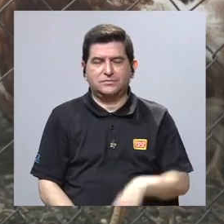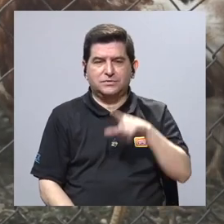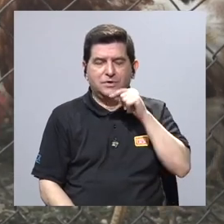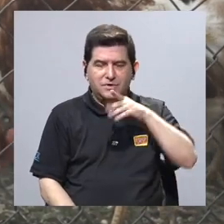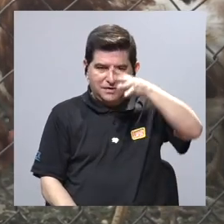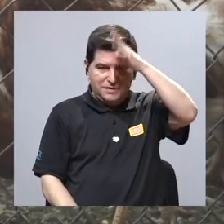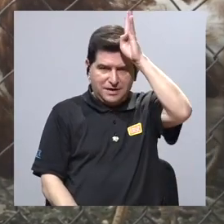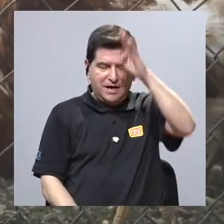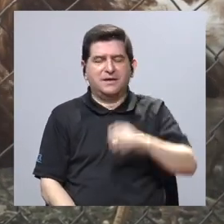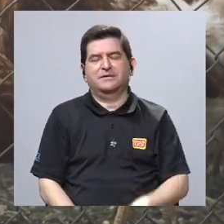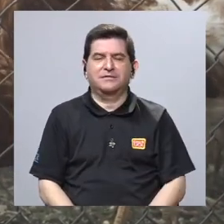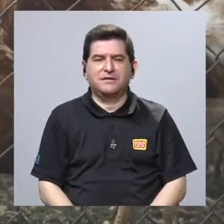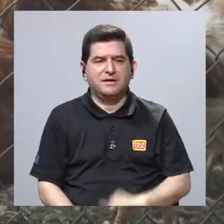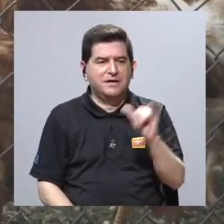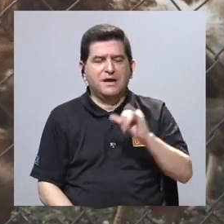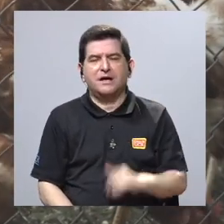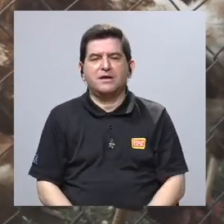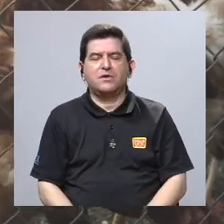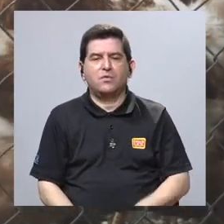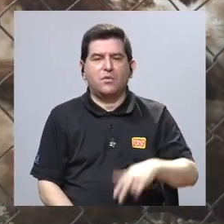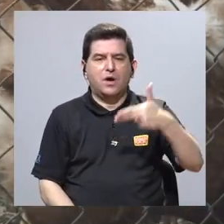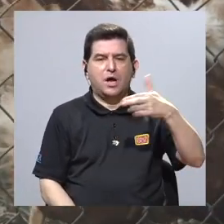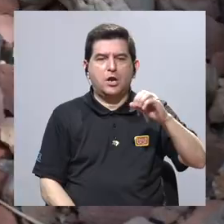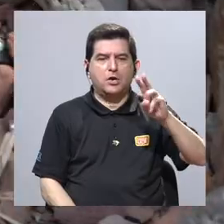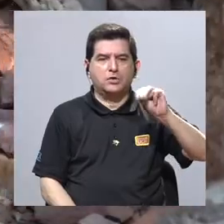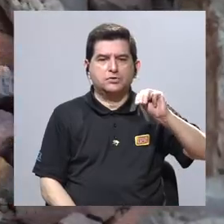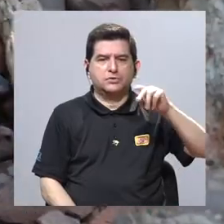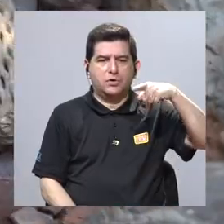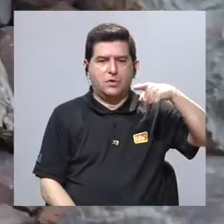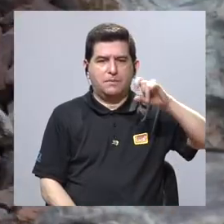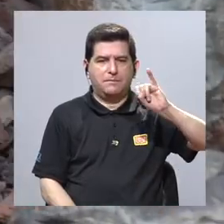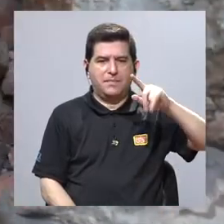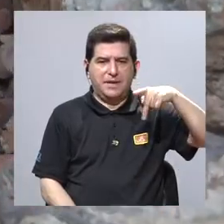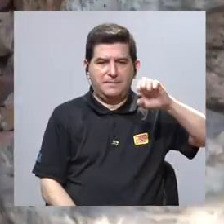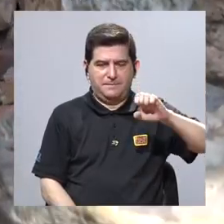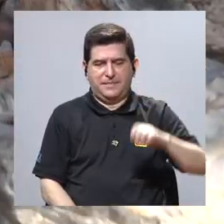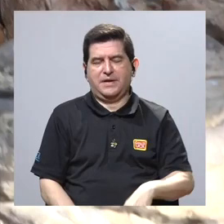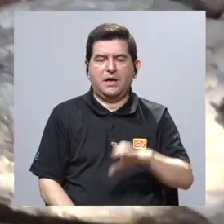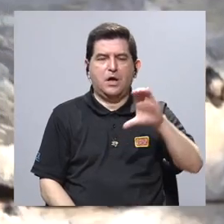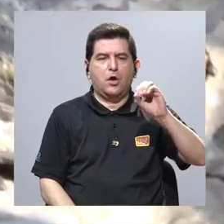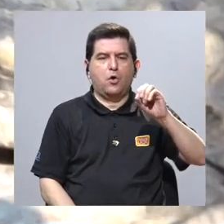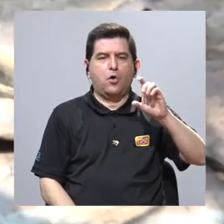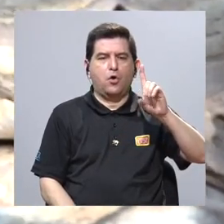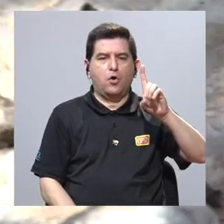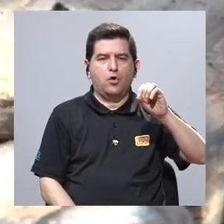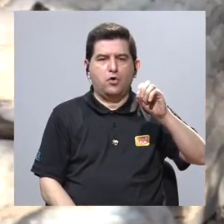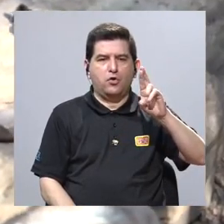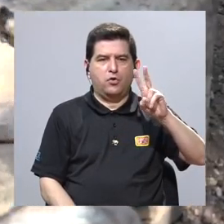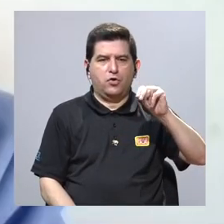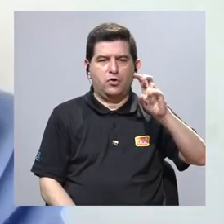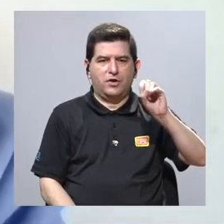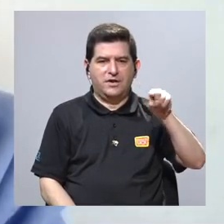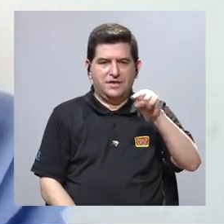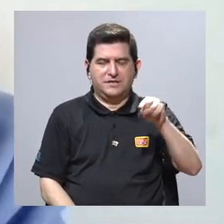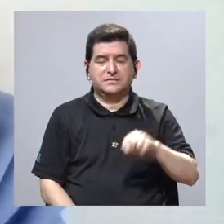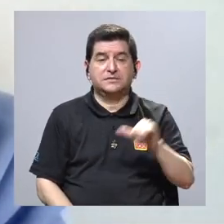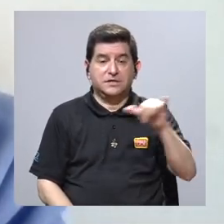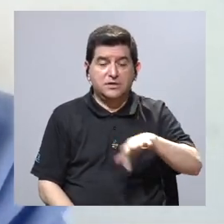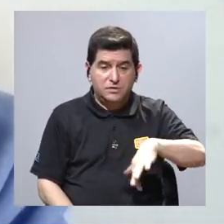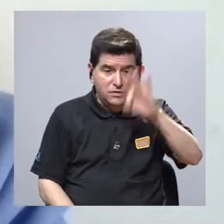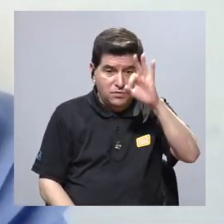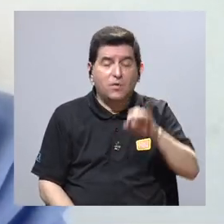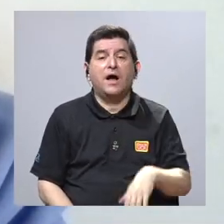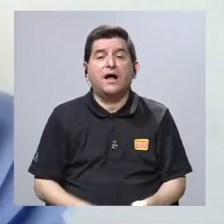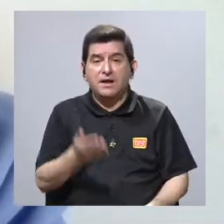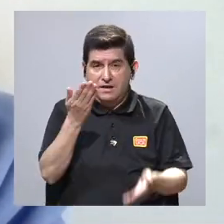como el pollo doméstico, como los chompipes, como las codornices. Y excepcionalmente también han sido encontrados en